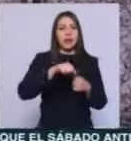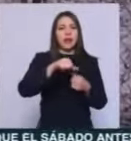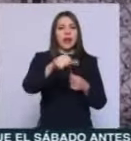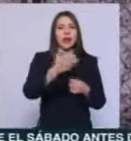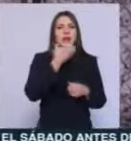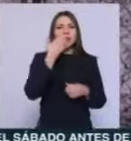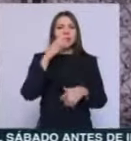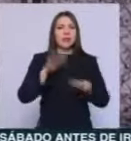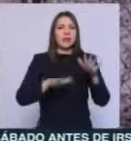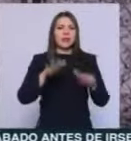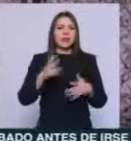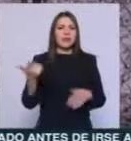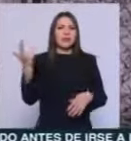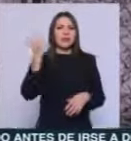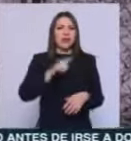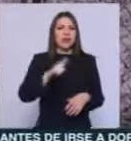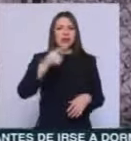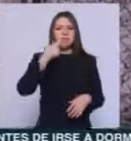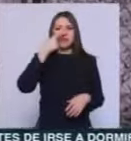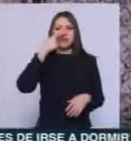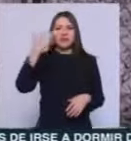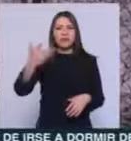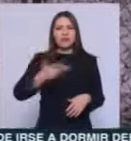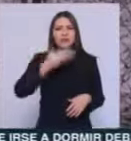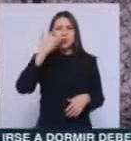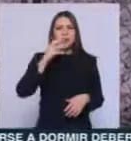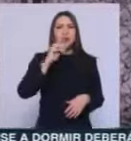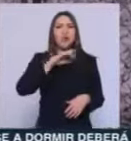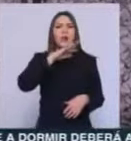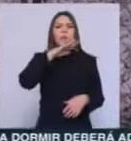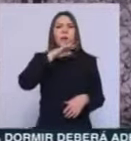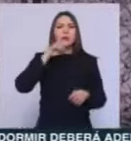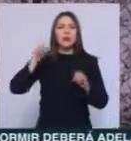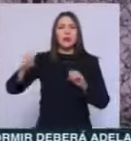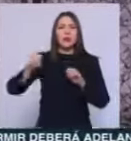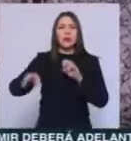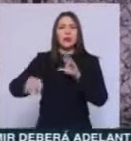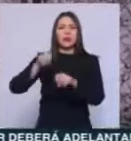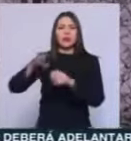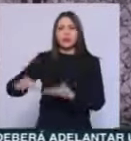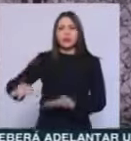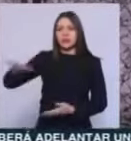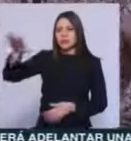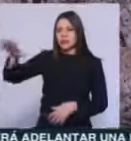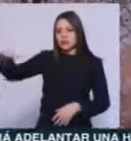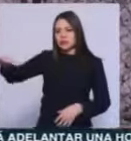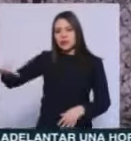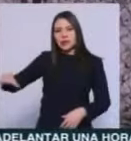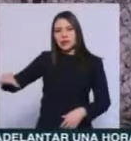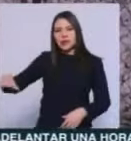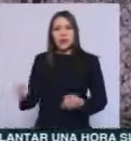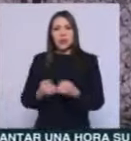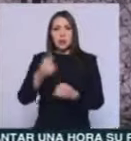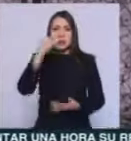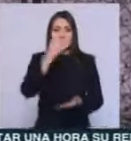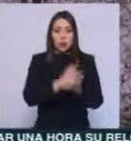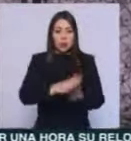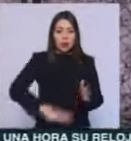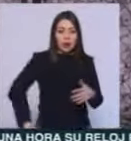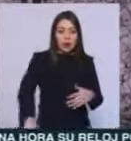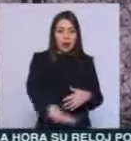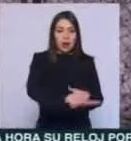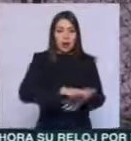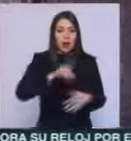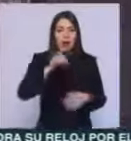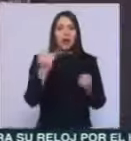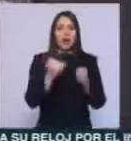desagradable luego el olor, o luego la basura está hasta acá, no solo aquí en la presa, sino luego está